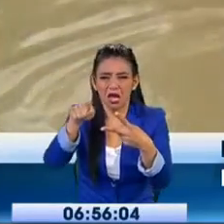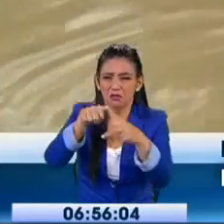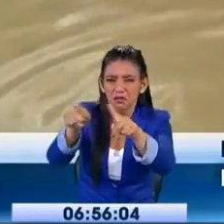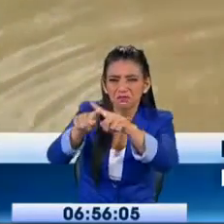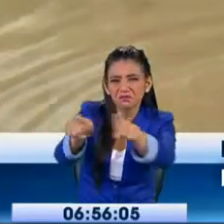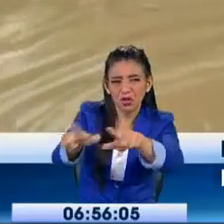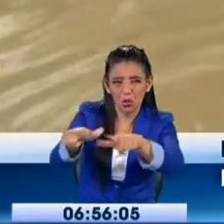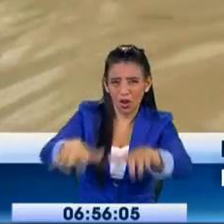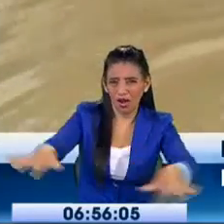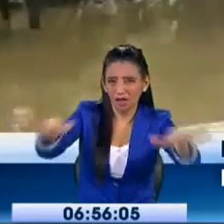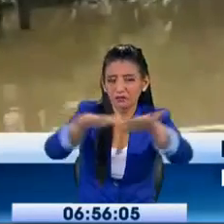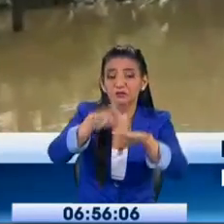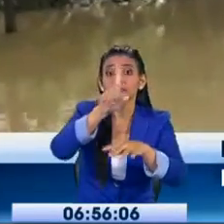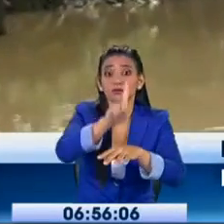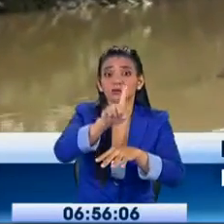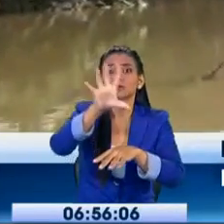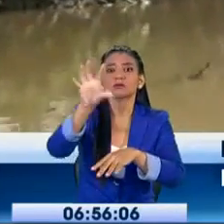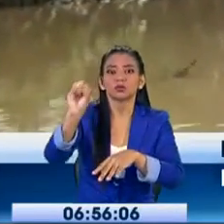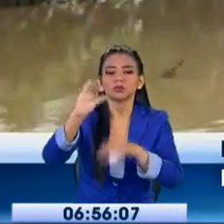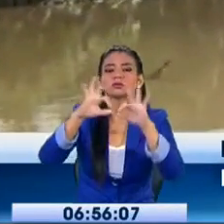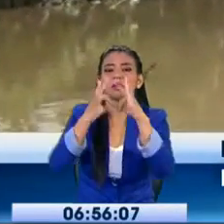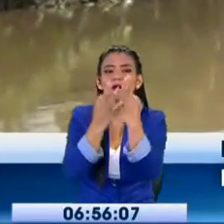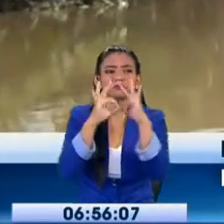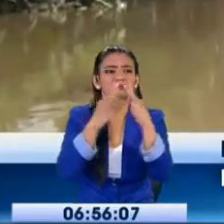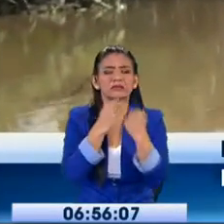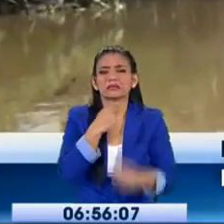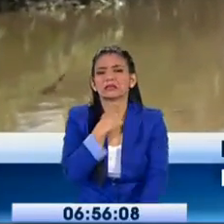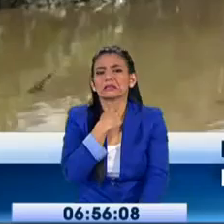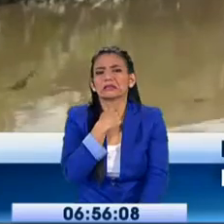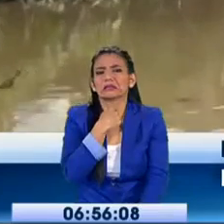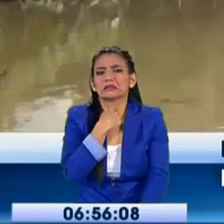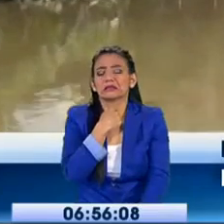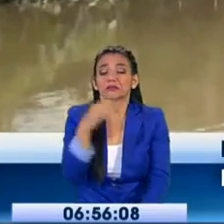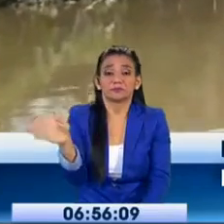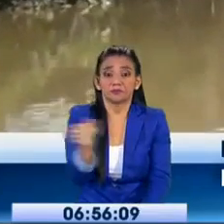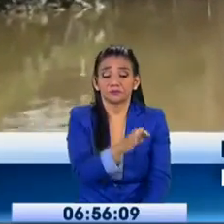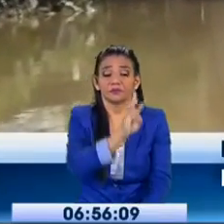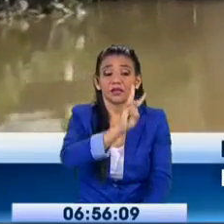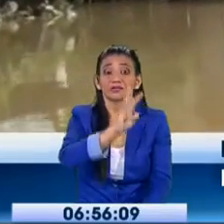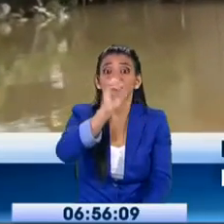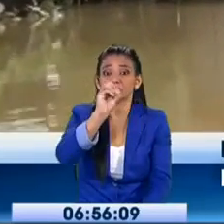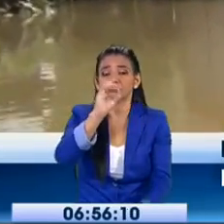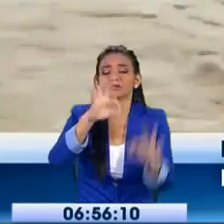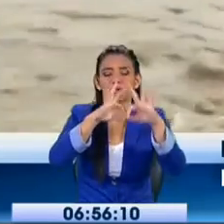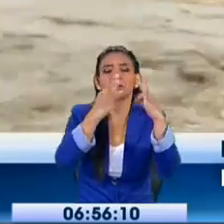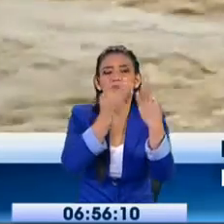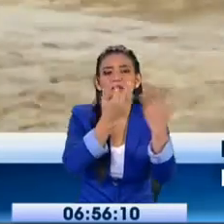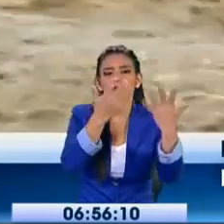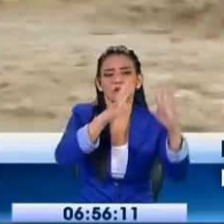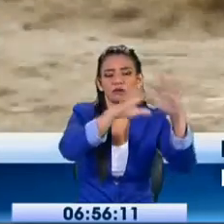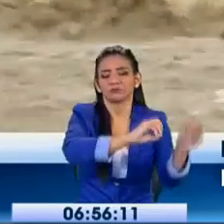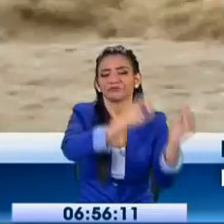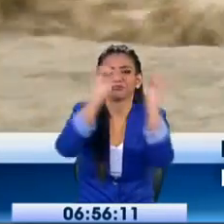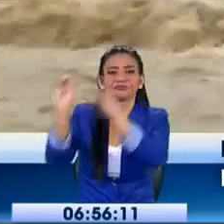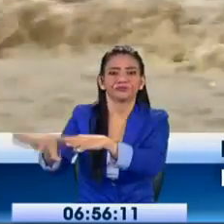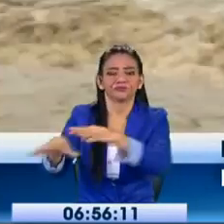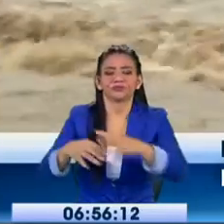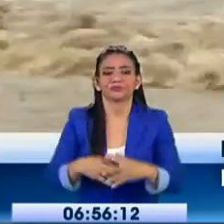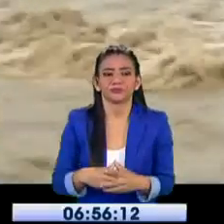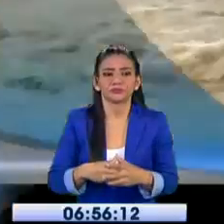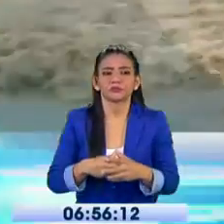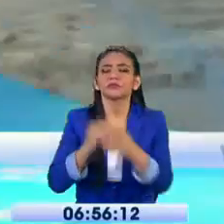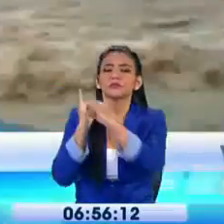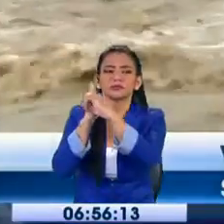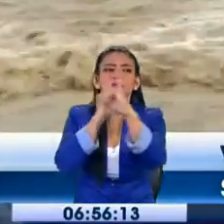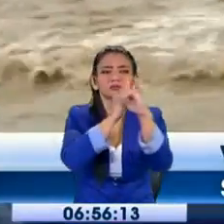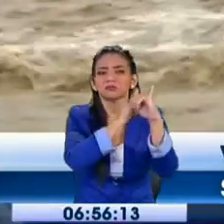de 150 familias están afectadas, mientras que 60 familias debieron ser evacuadas. Todas las instituciones sabíamos que estamos